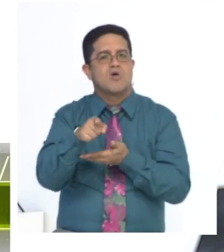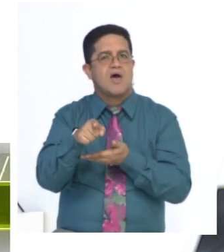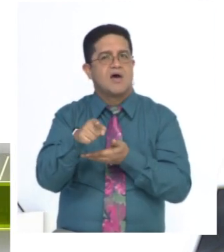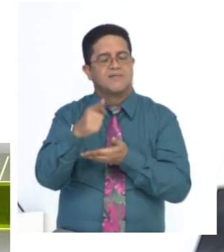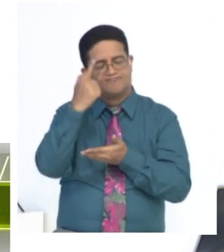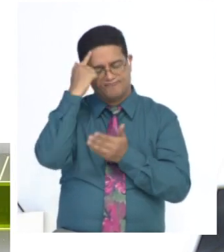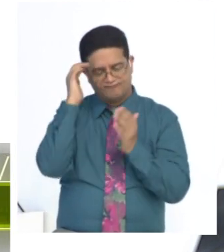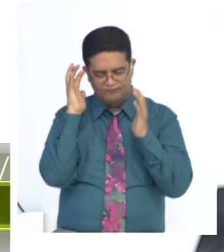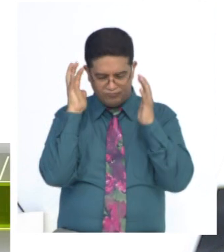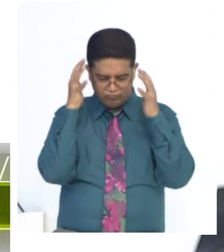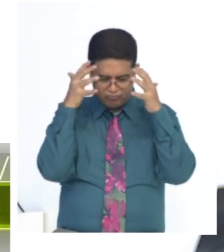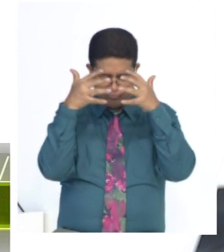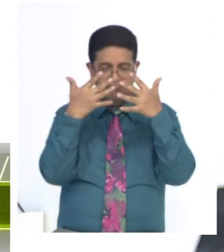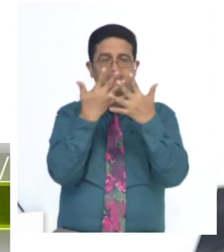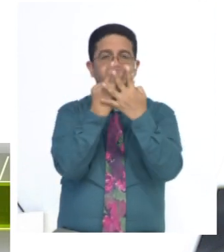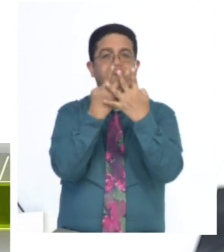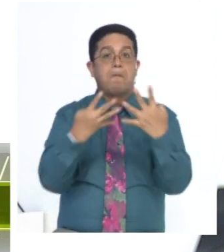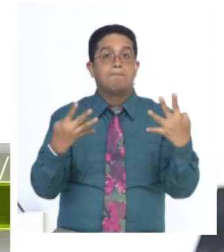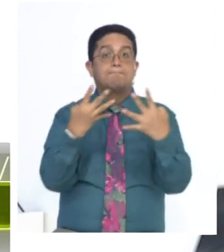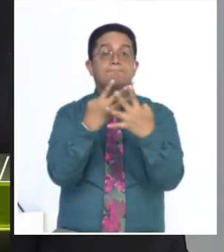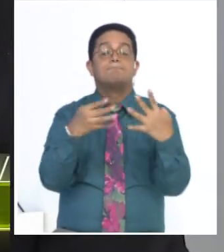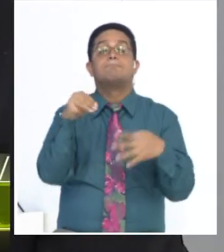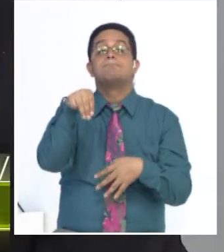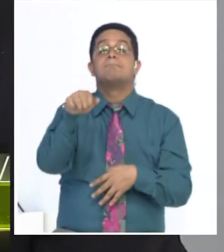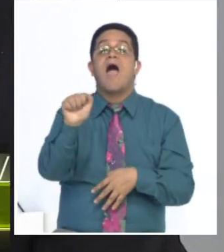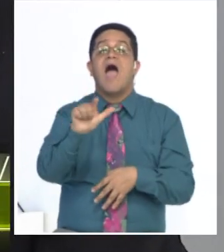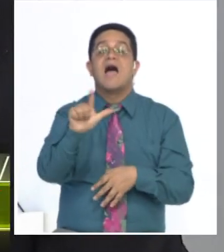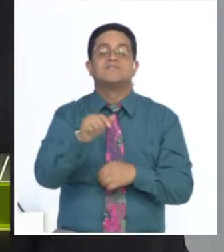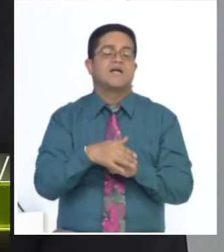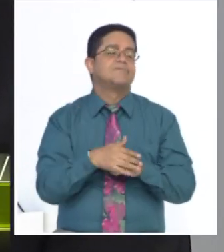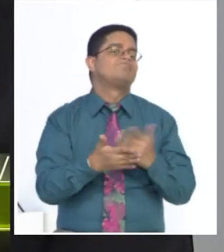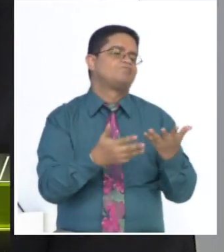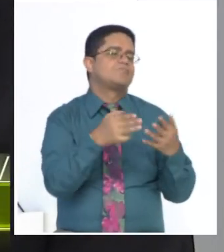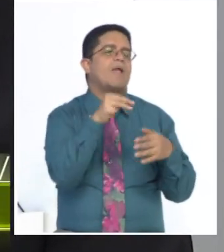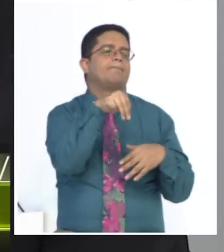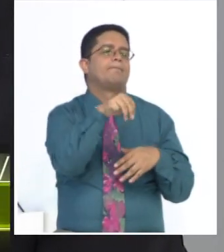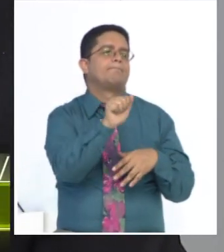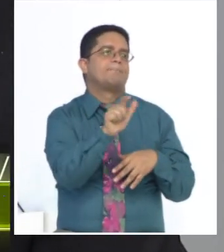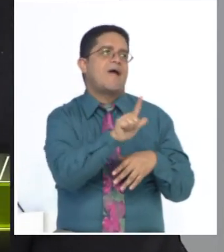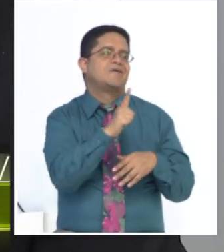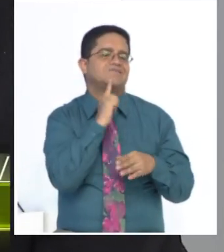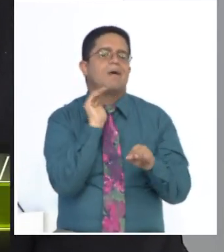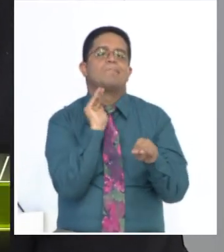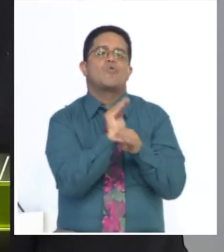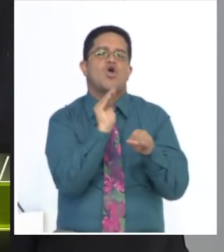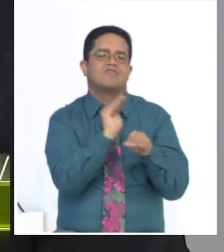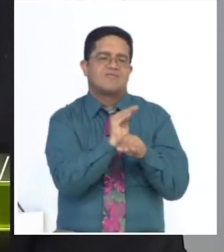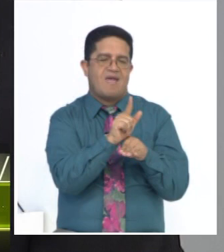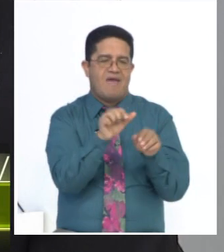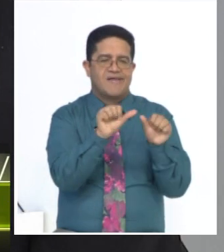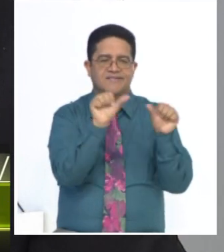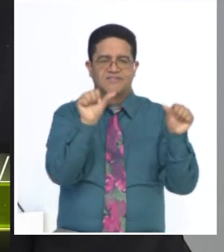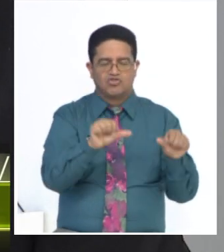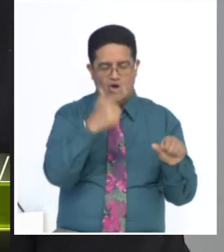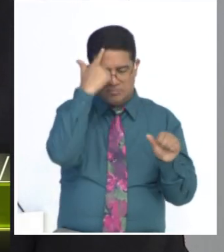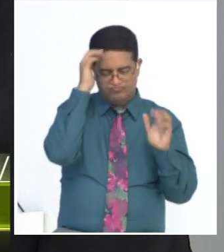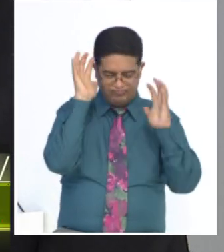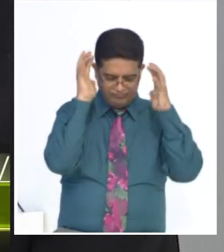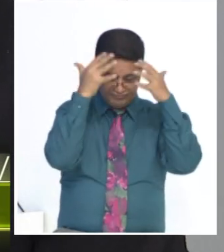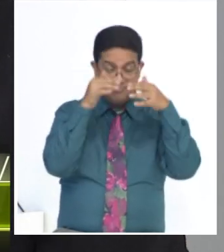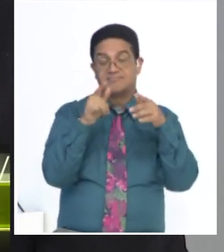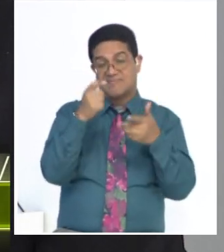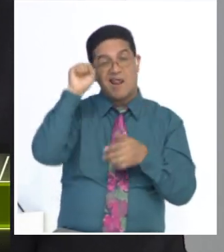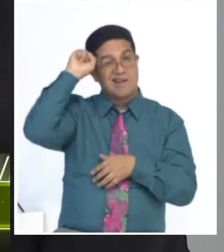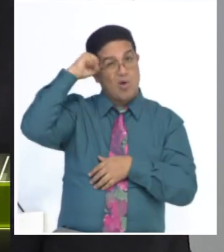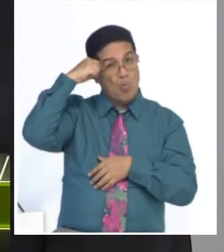los resultados quirúrgicos? con la colocación de la malla permite la protección de los elementos importantes del sistema nervioso central, empezando que es el sistema nervioso central,